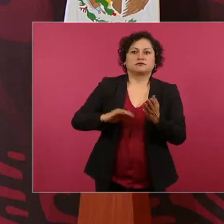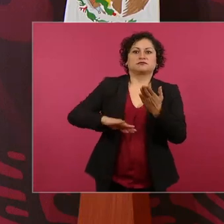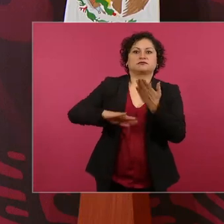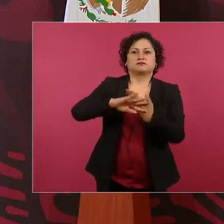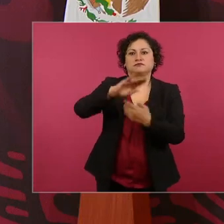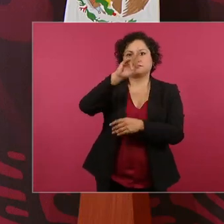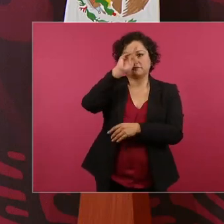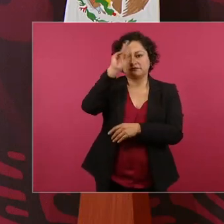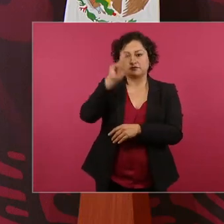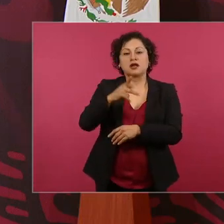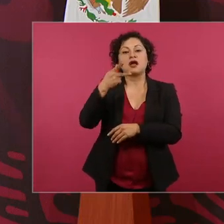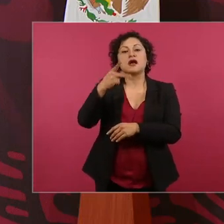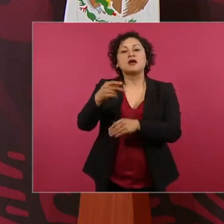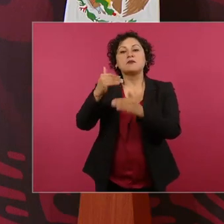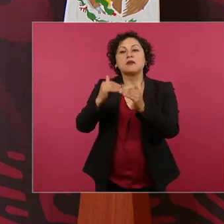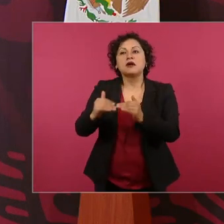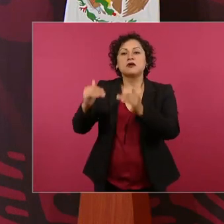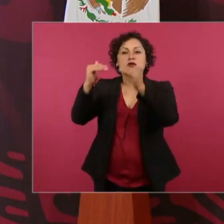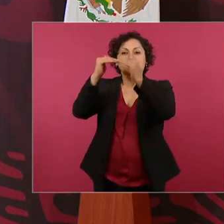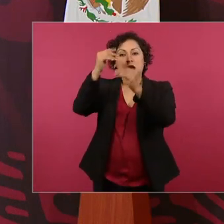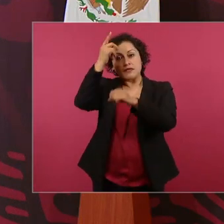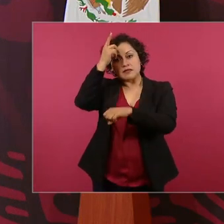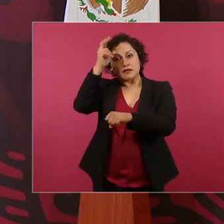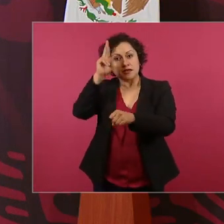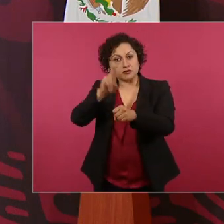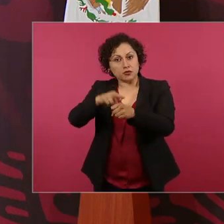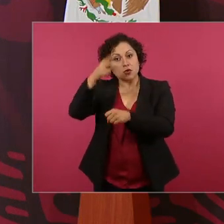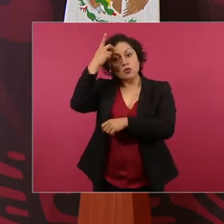pero el dueño y el director son más